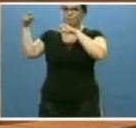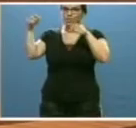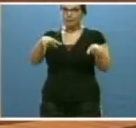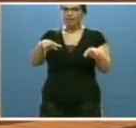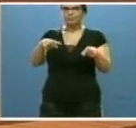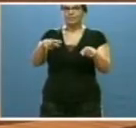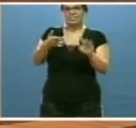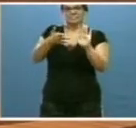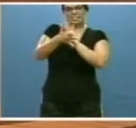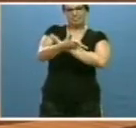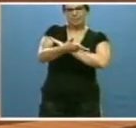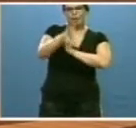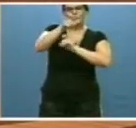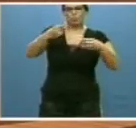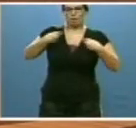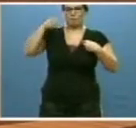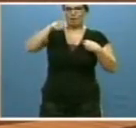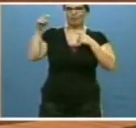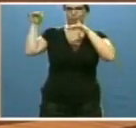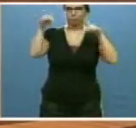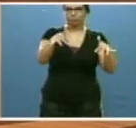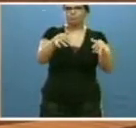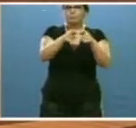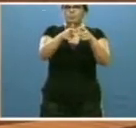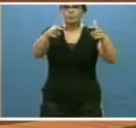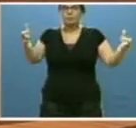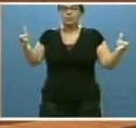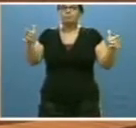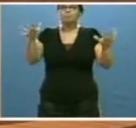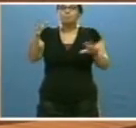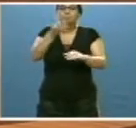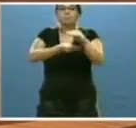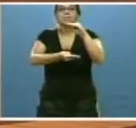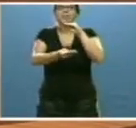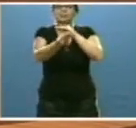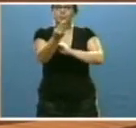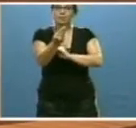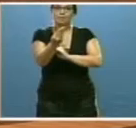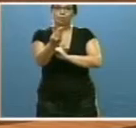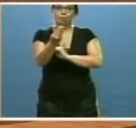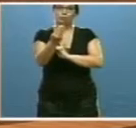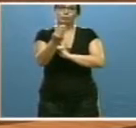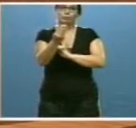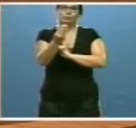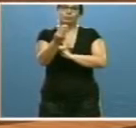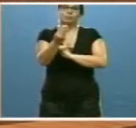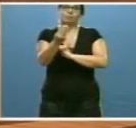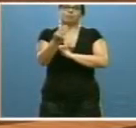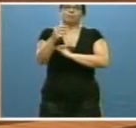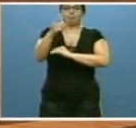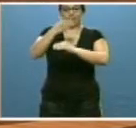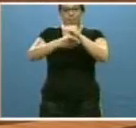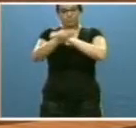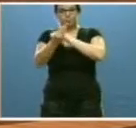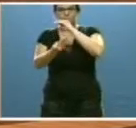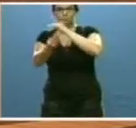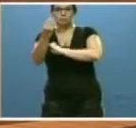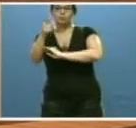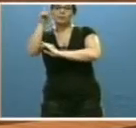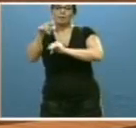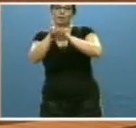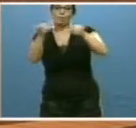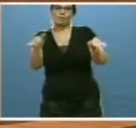positivos mientras que el aumento de nacimientos redujo los saldos vegetativos negativos